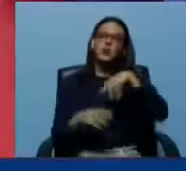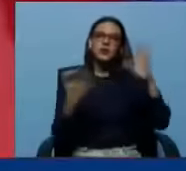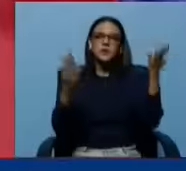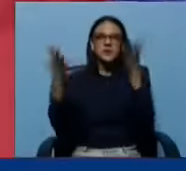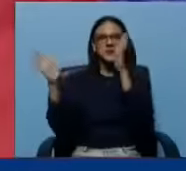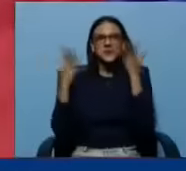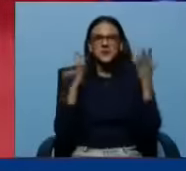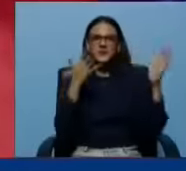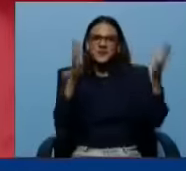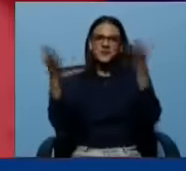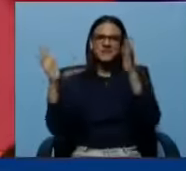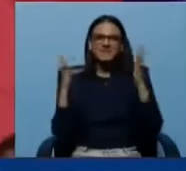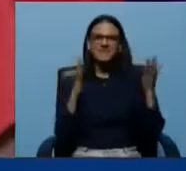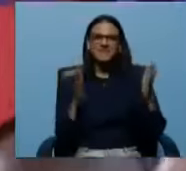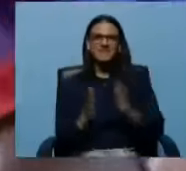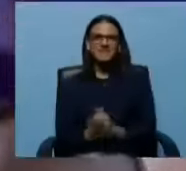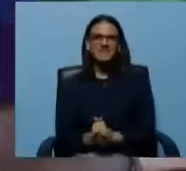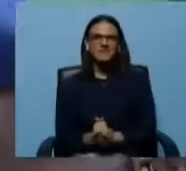Ahora,